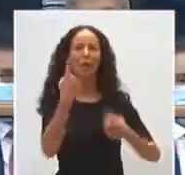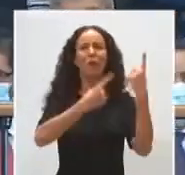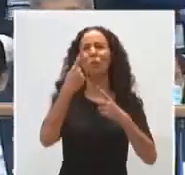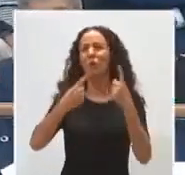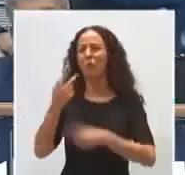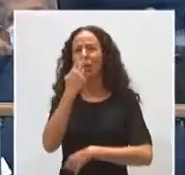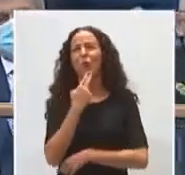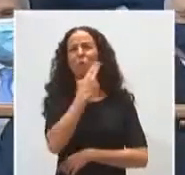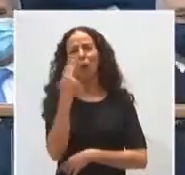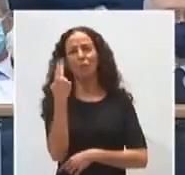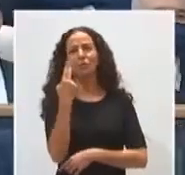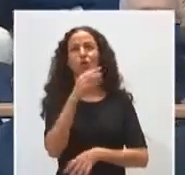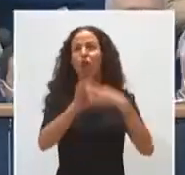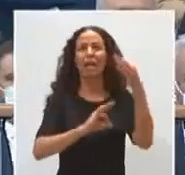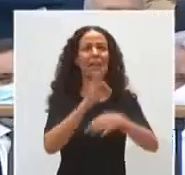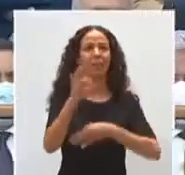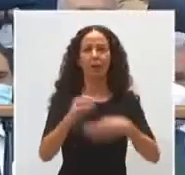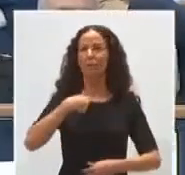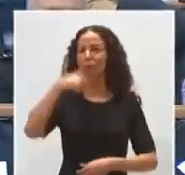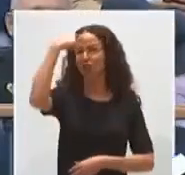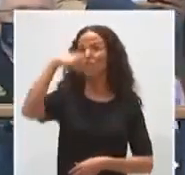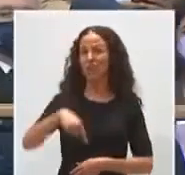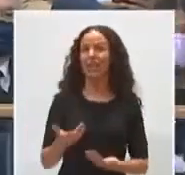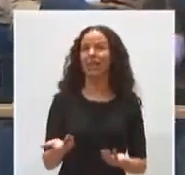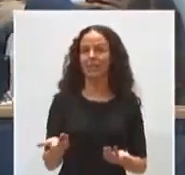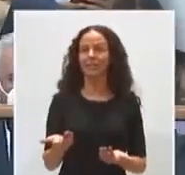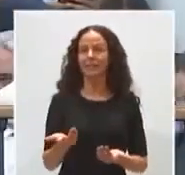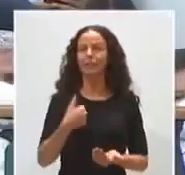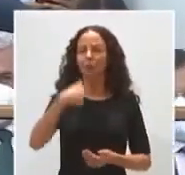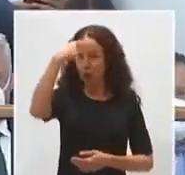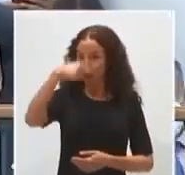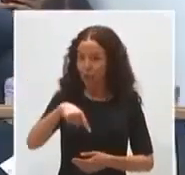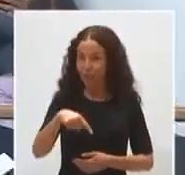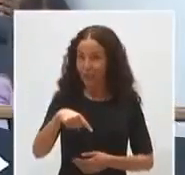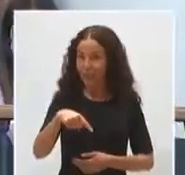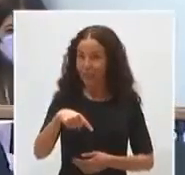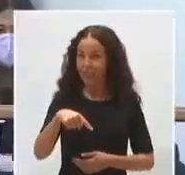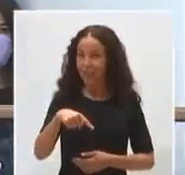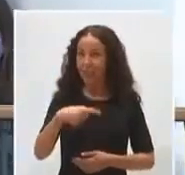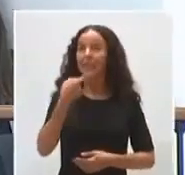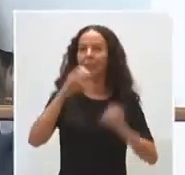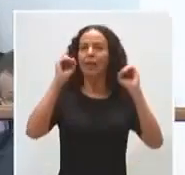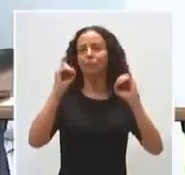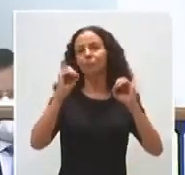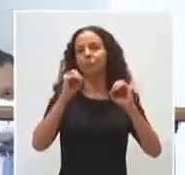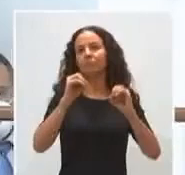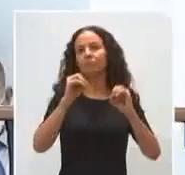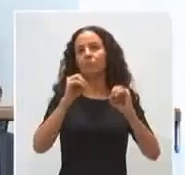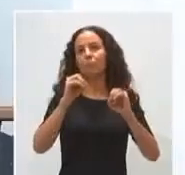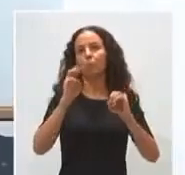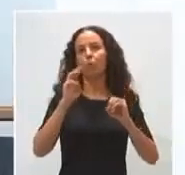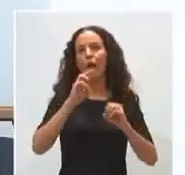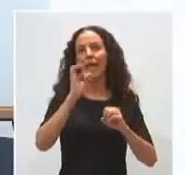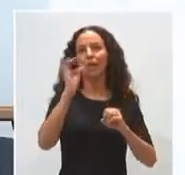y de las organizaciones pero sé que están y digo que ser está también el de puerto ya no sé qué están porque